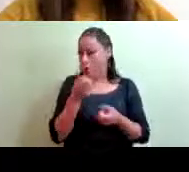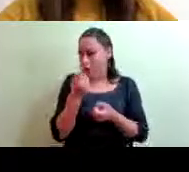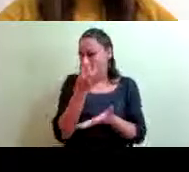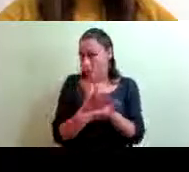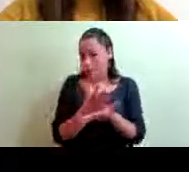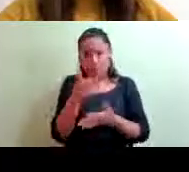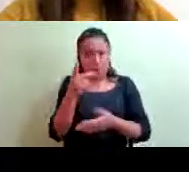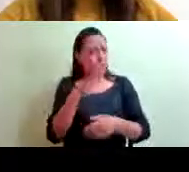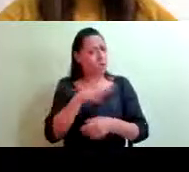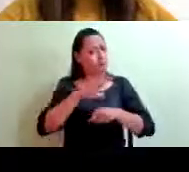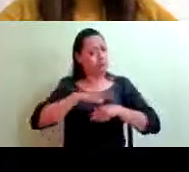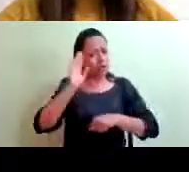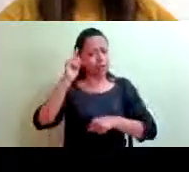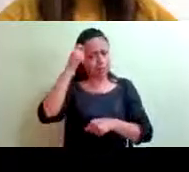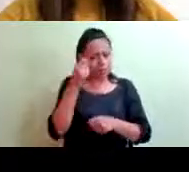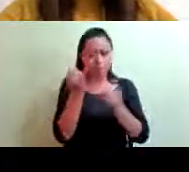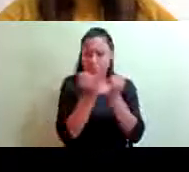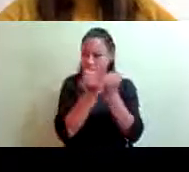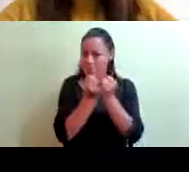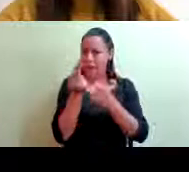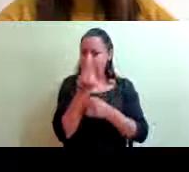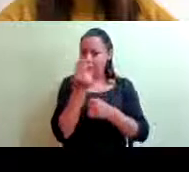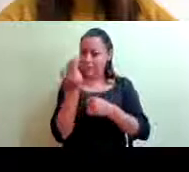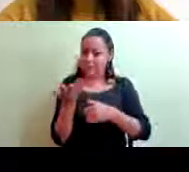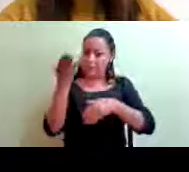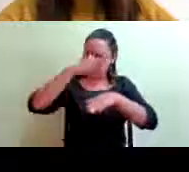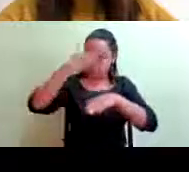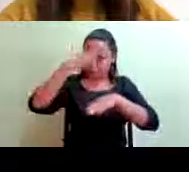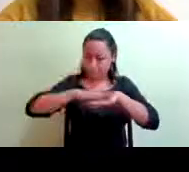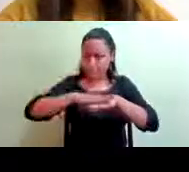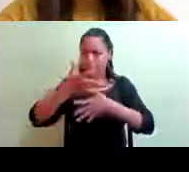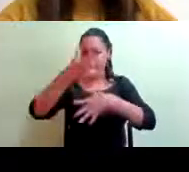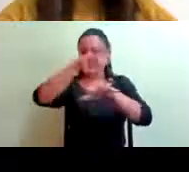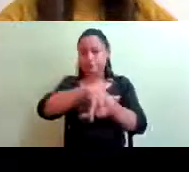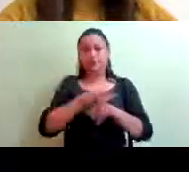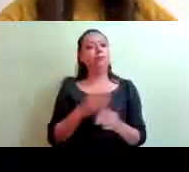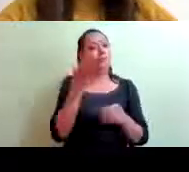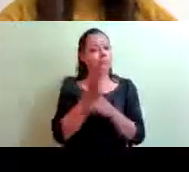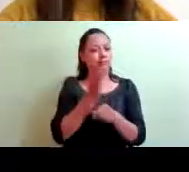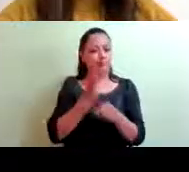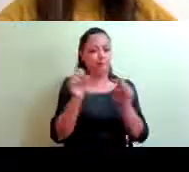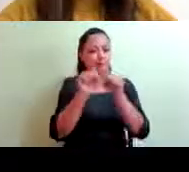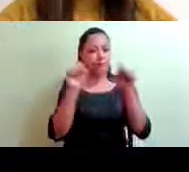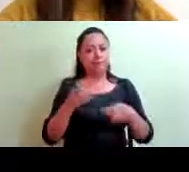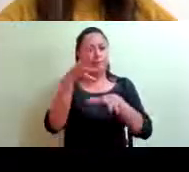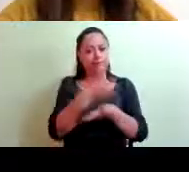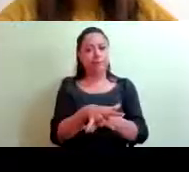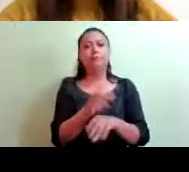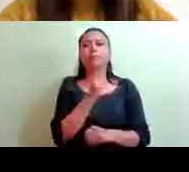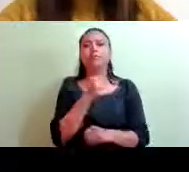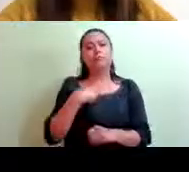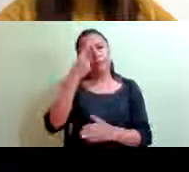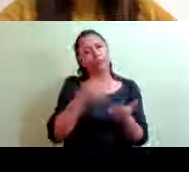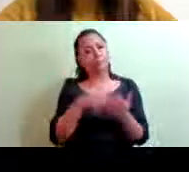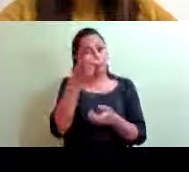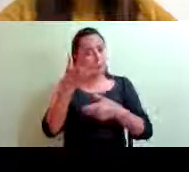otros servicios que también deberían de ser considerados integralmente. Ya que estamos hablando de gestión integral, yo creo que tenemos que dar esta integralidad